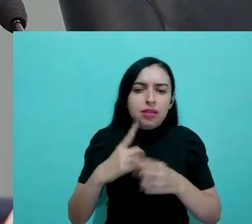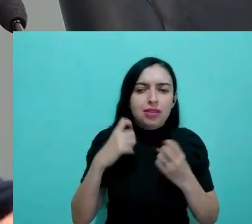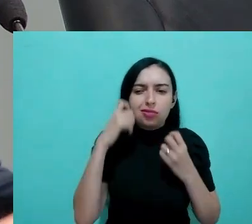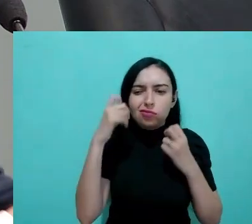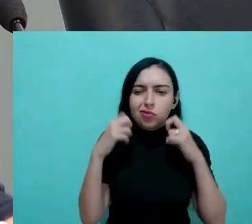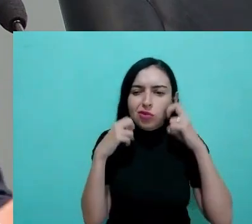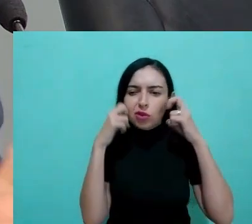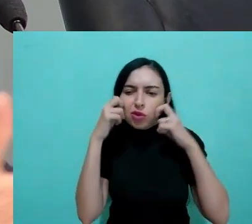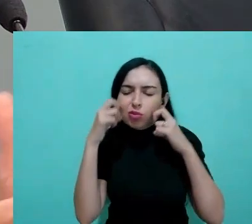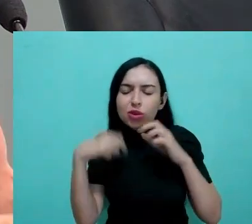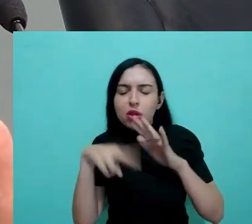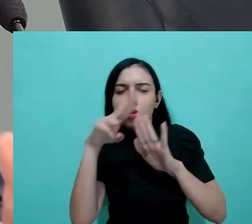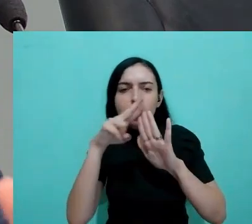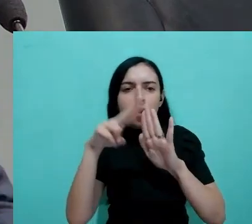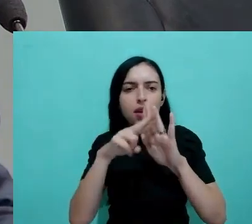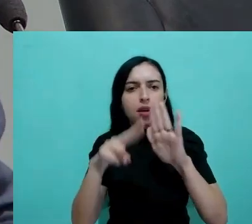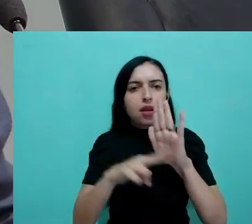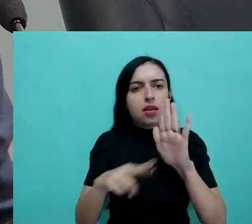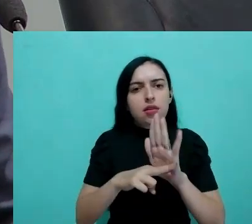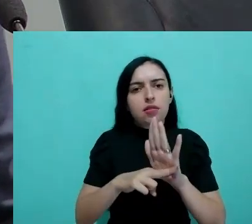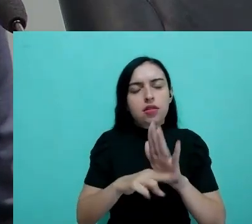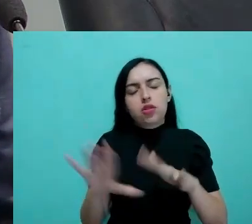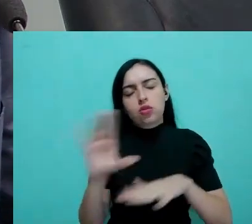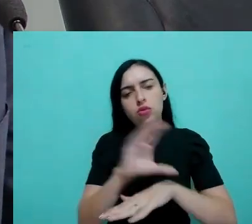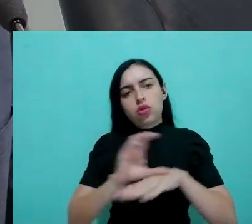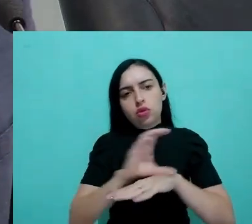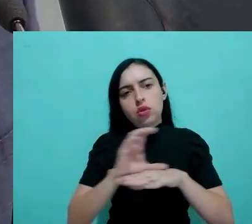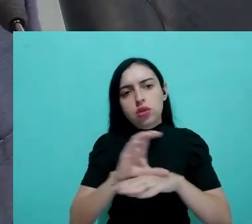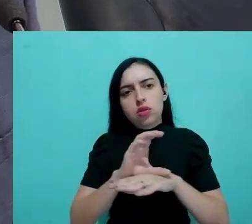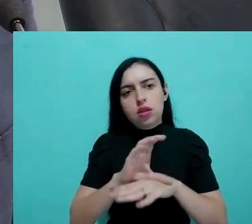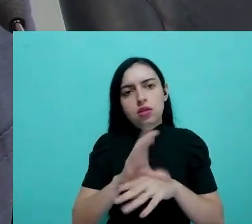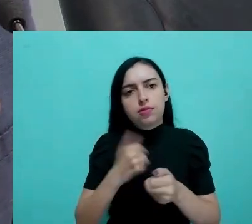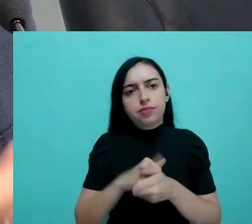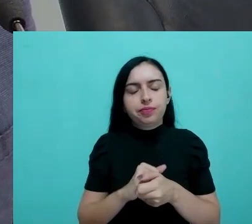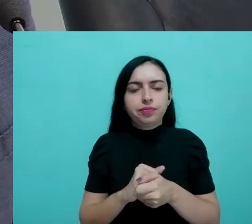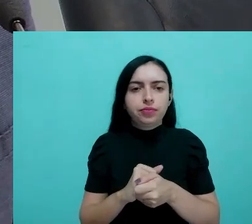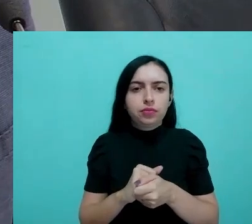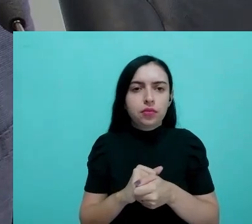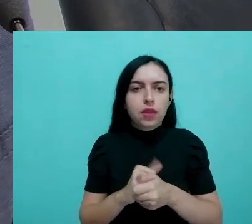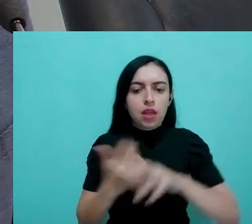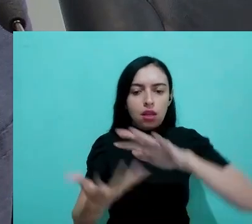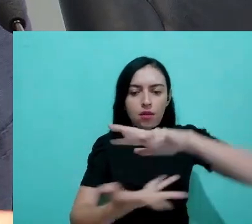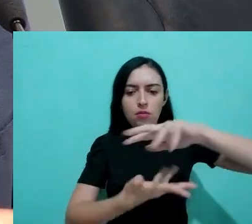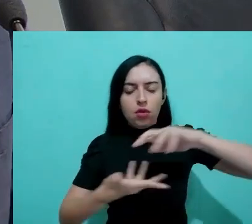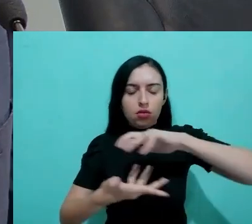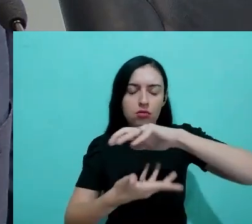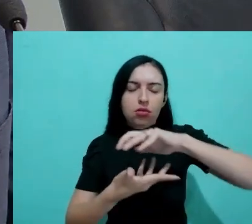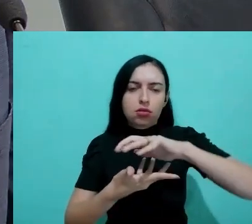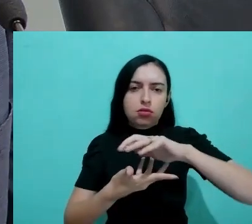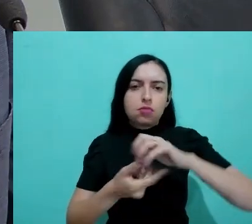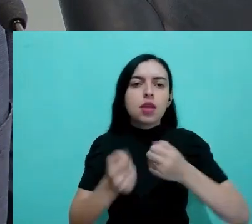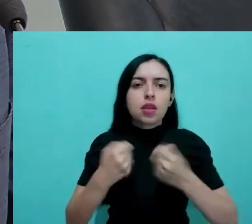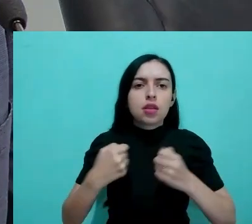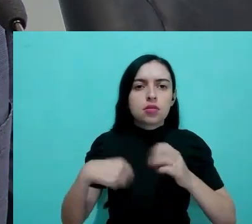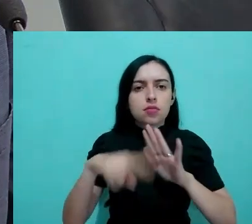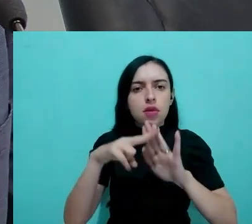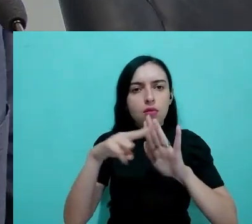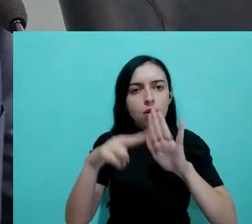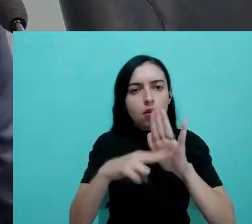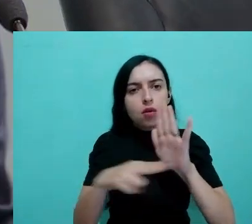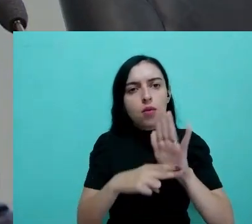reglas, por las reglas constitucionales. Pues la revolución pretende establecer una